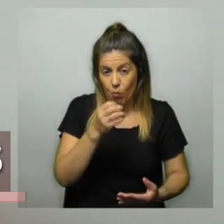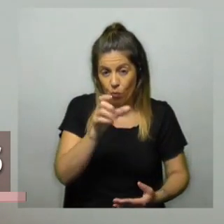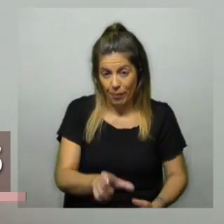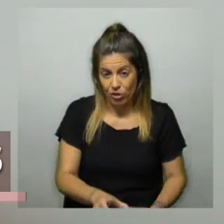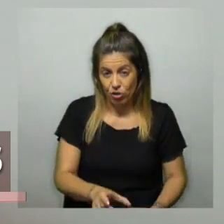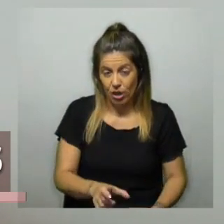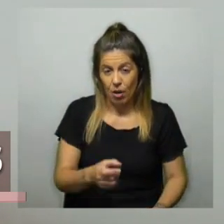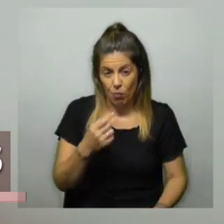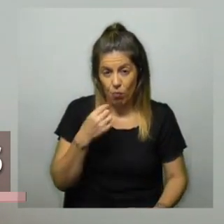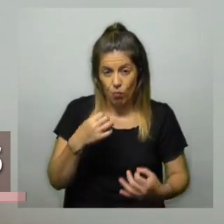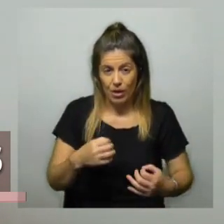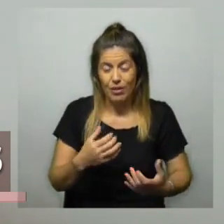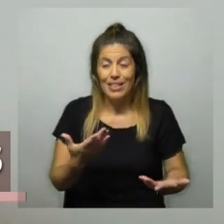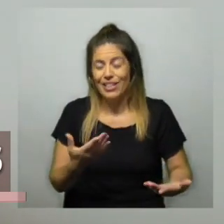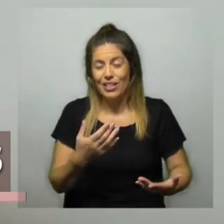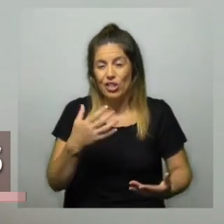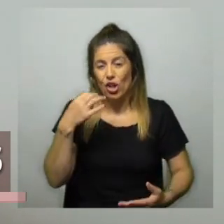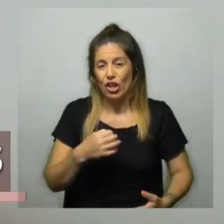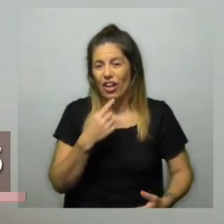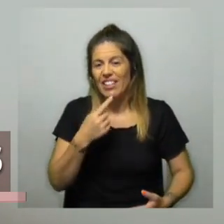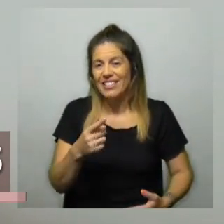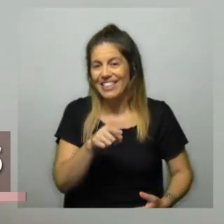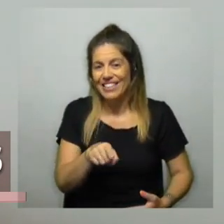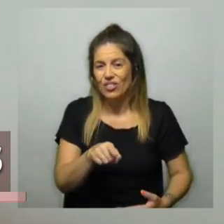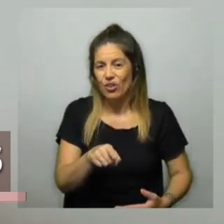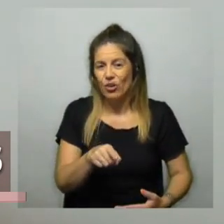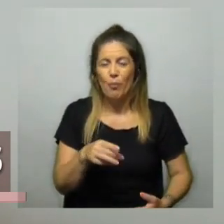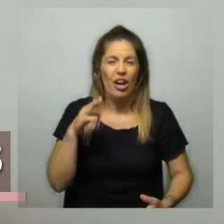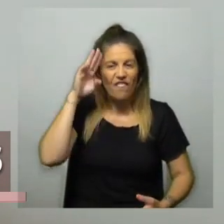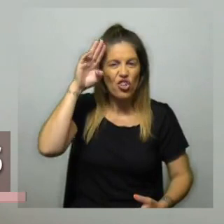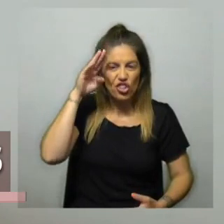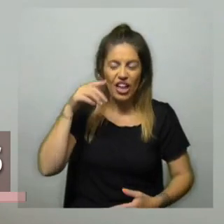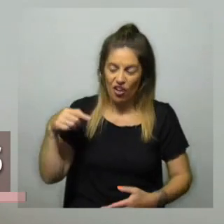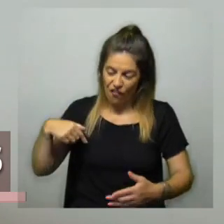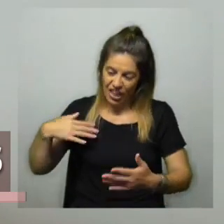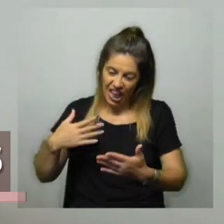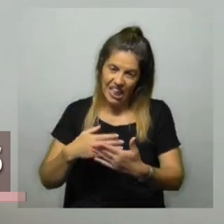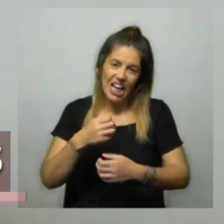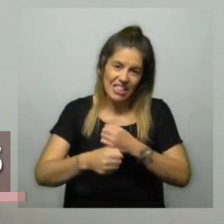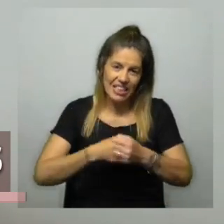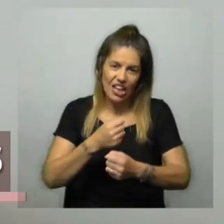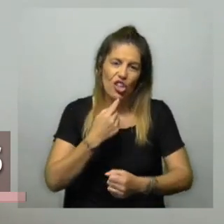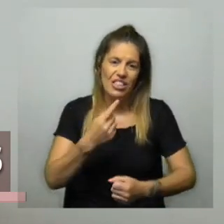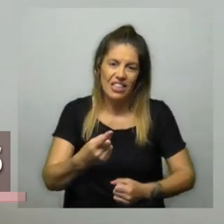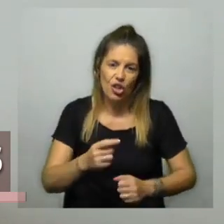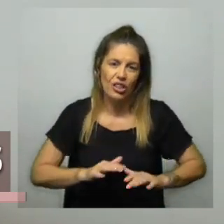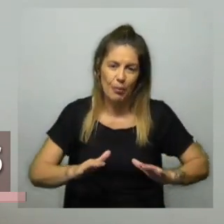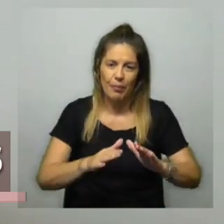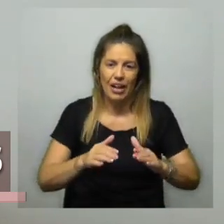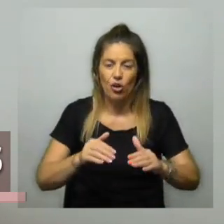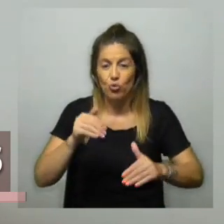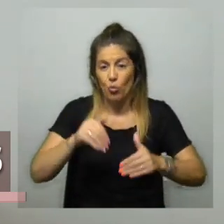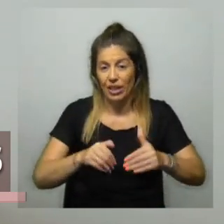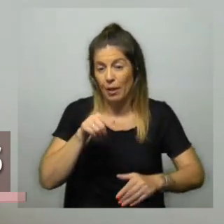a mí me parece un poco temerario decirlo, porque en realidad Bolsonaro viene hace años diciendo que está preparando sus votantes para